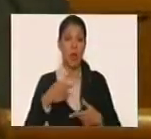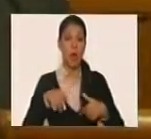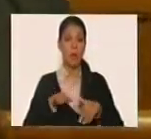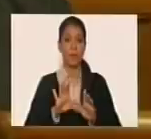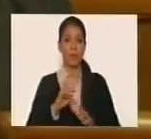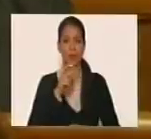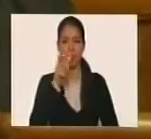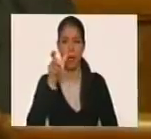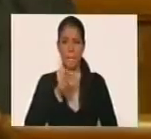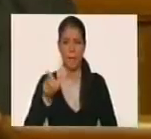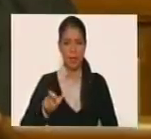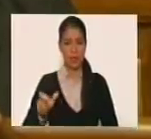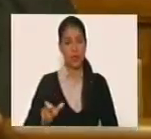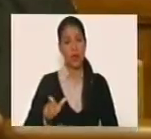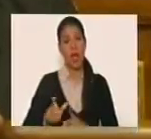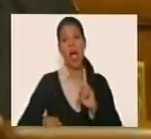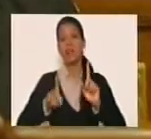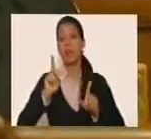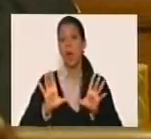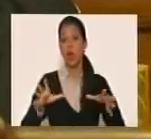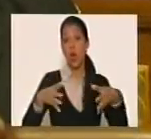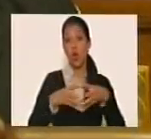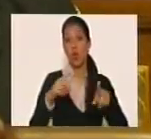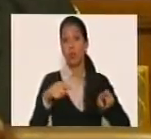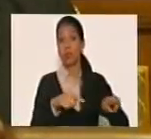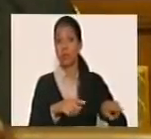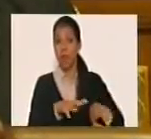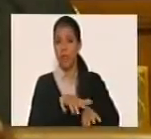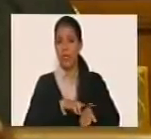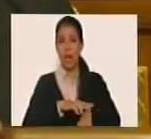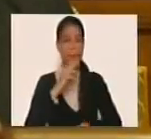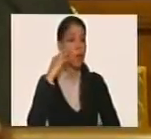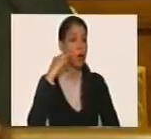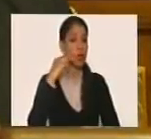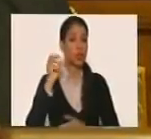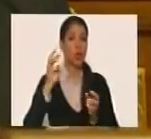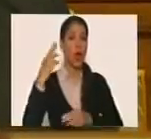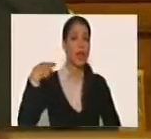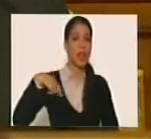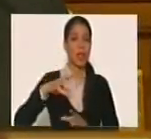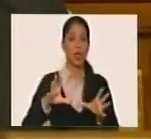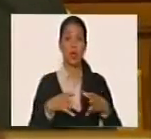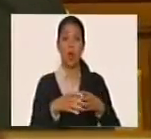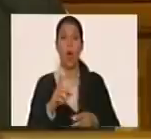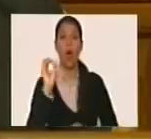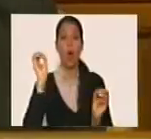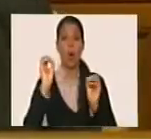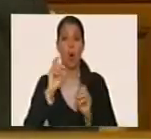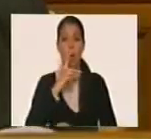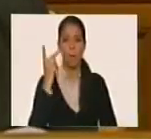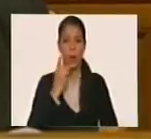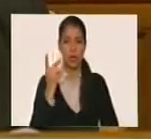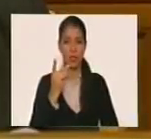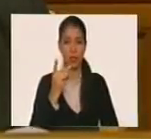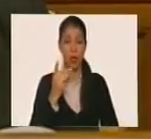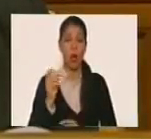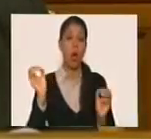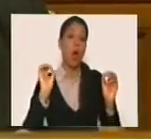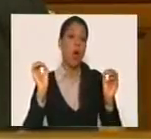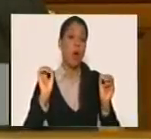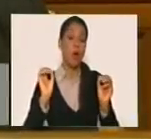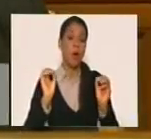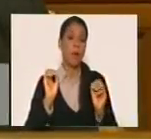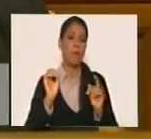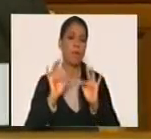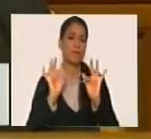de la víctima a determinado grupo racial, étnico, religioso o político, así como por